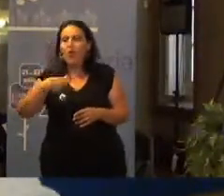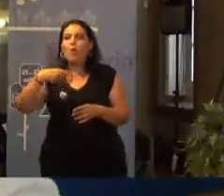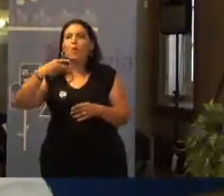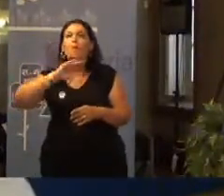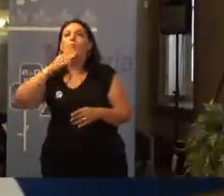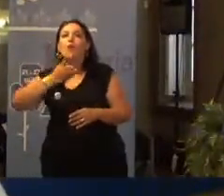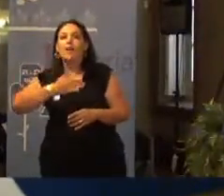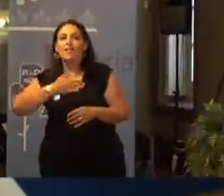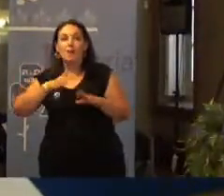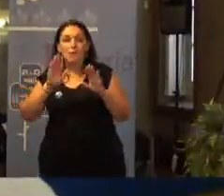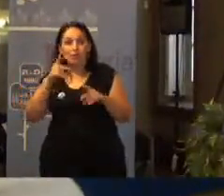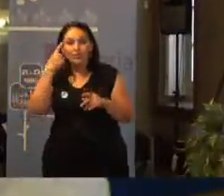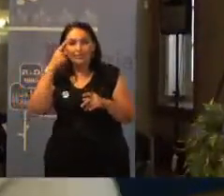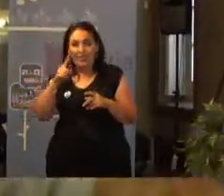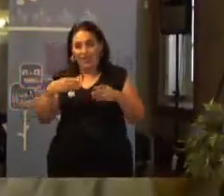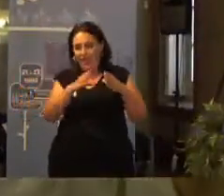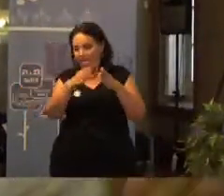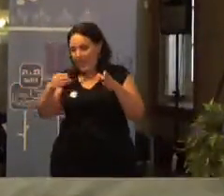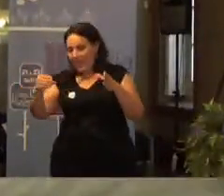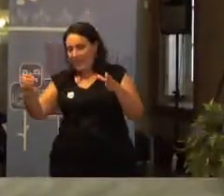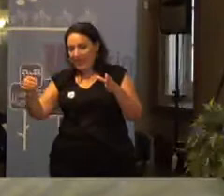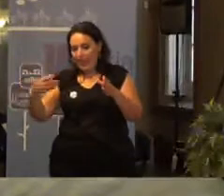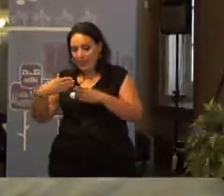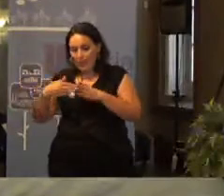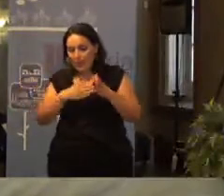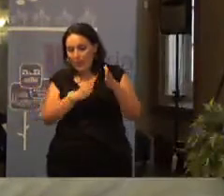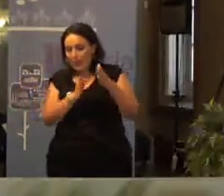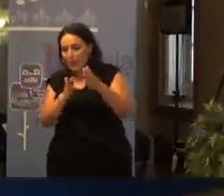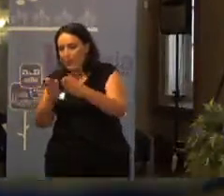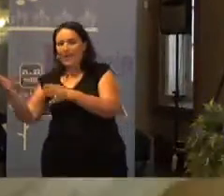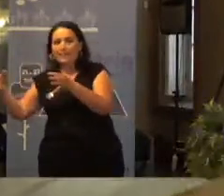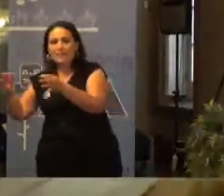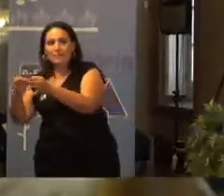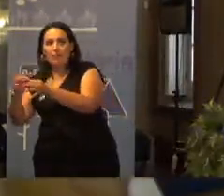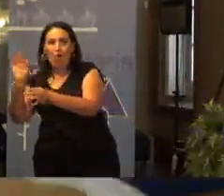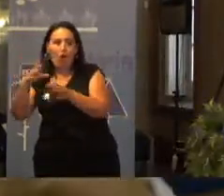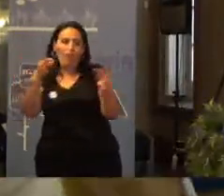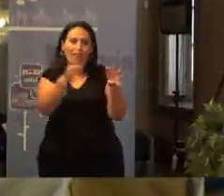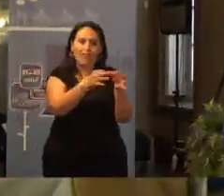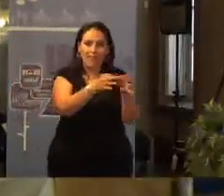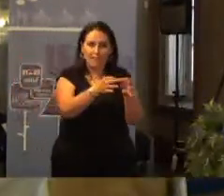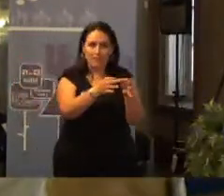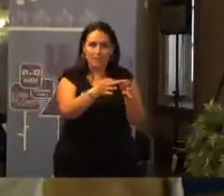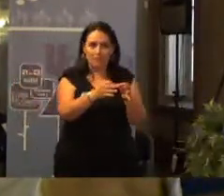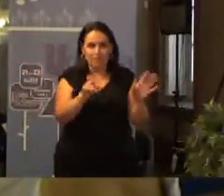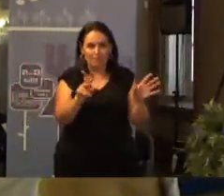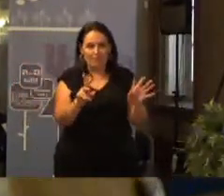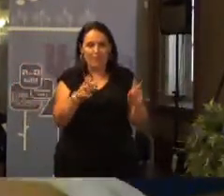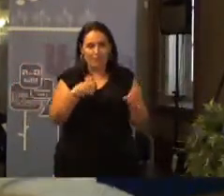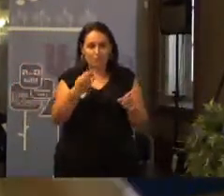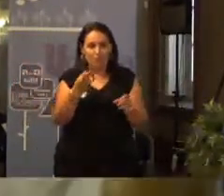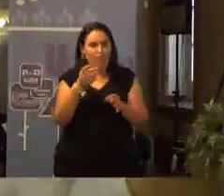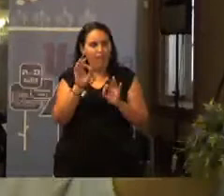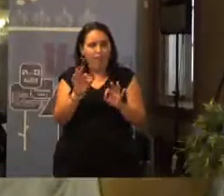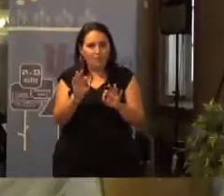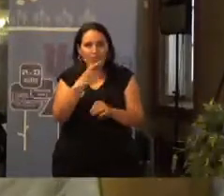Moaña e non acababa no fondo do saco da ría na illa de San Simón, ou nas Cíes. Esta é a cuestión. E é así